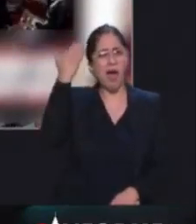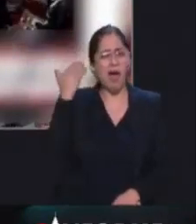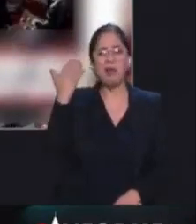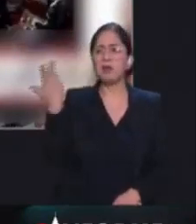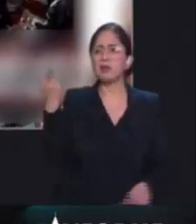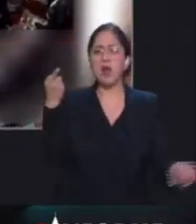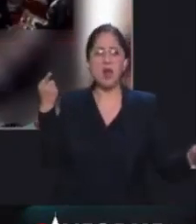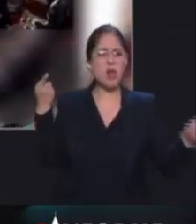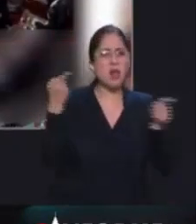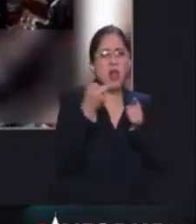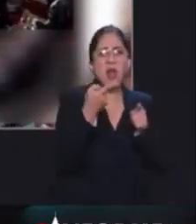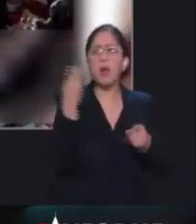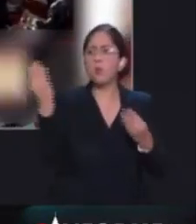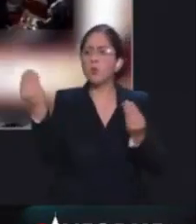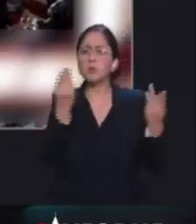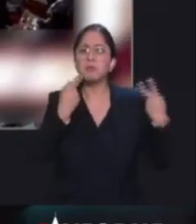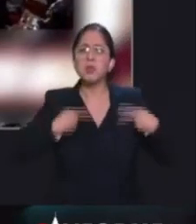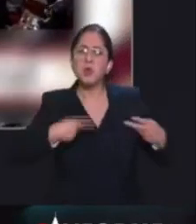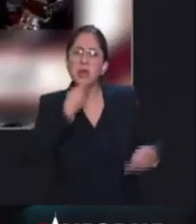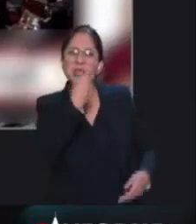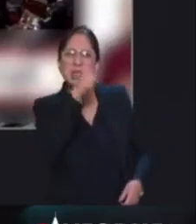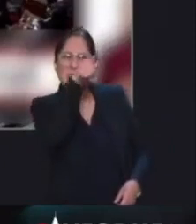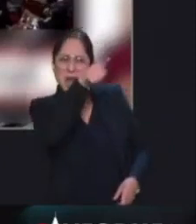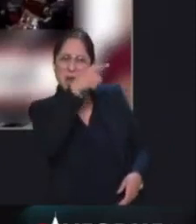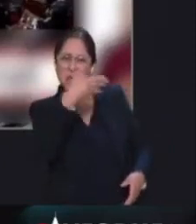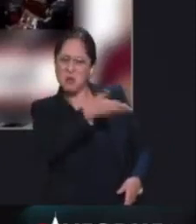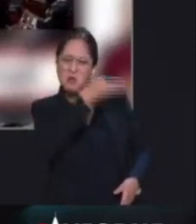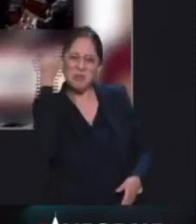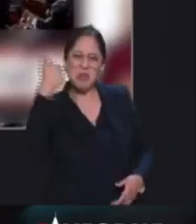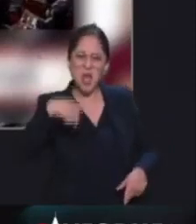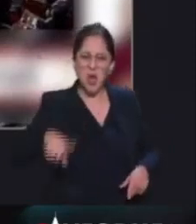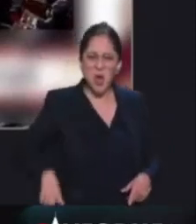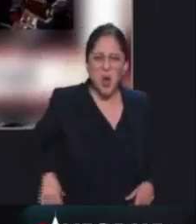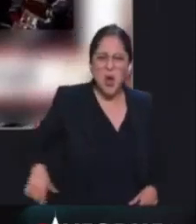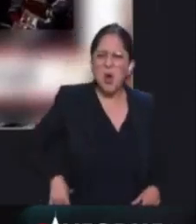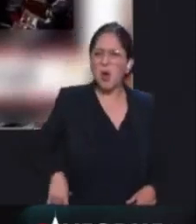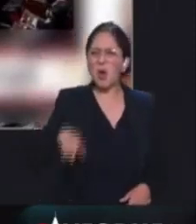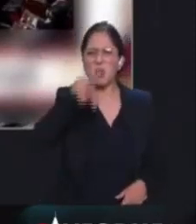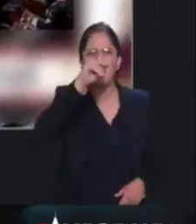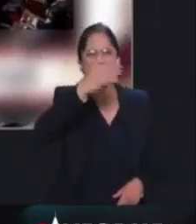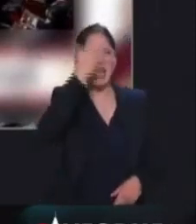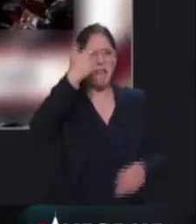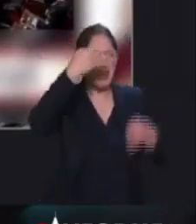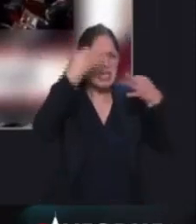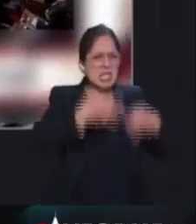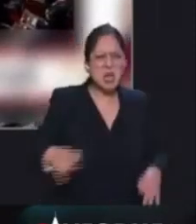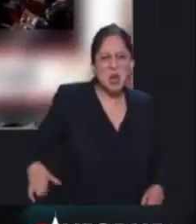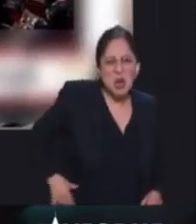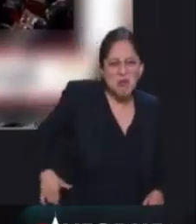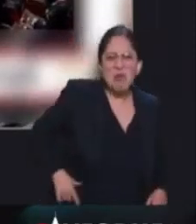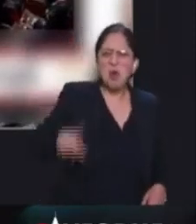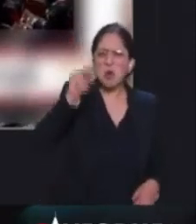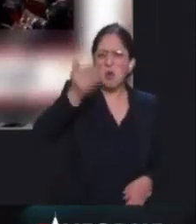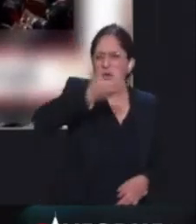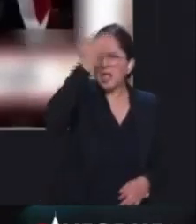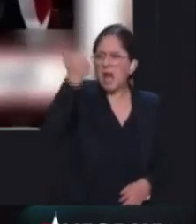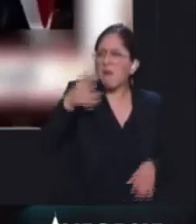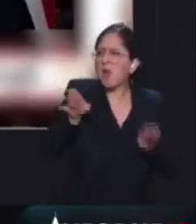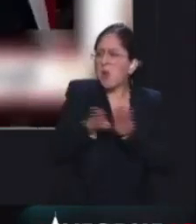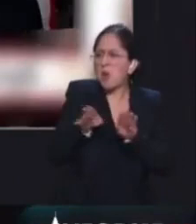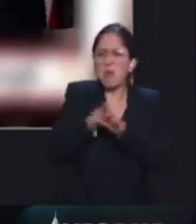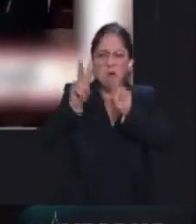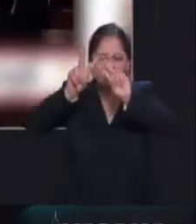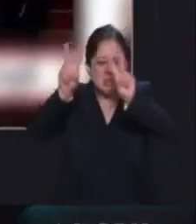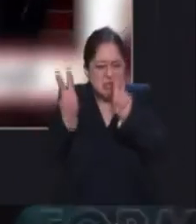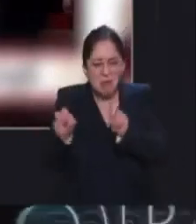era: no está capacitado para gobernar, no tiene idea de lo que es el gobierno, no sabe cómo funciona el Estado.